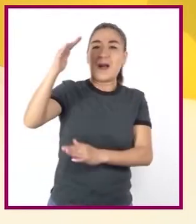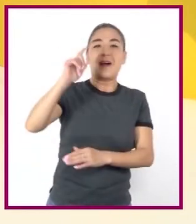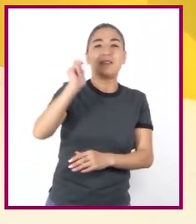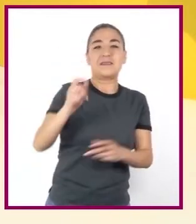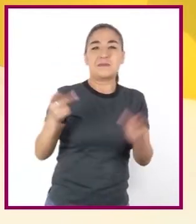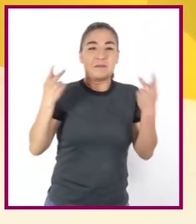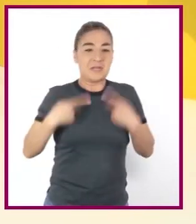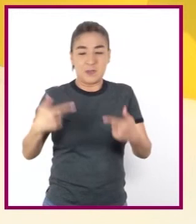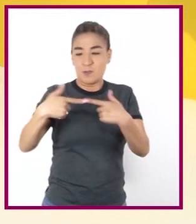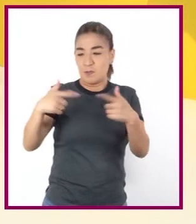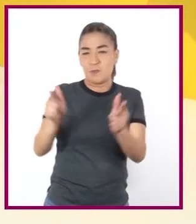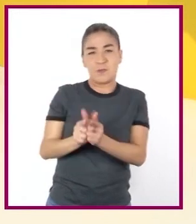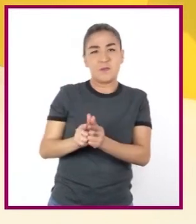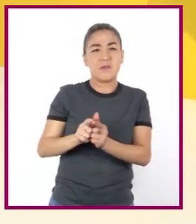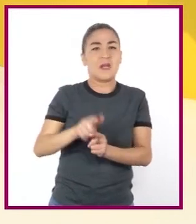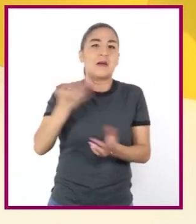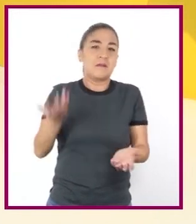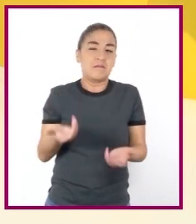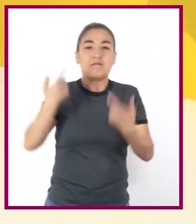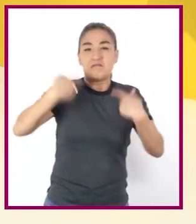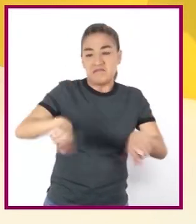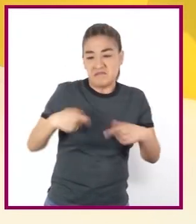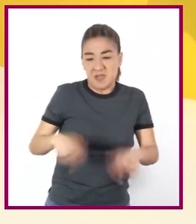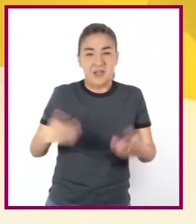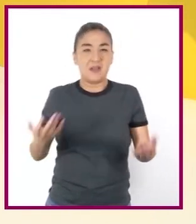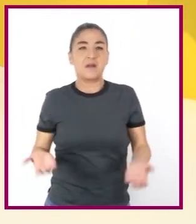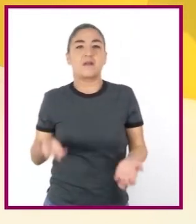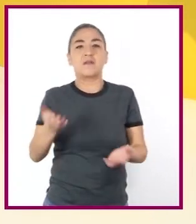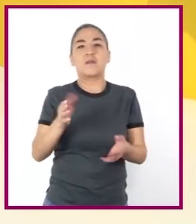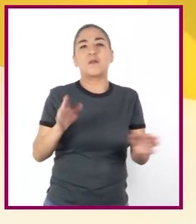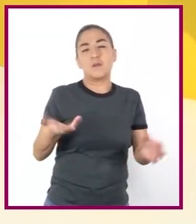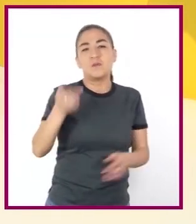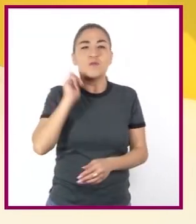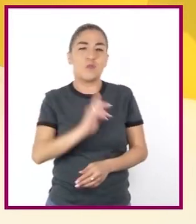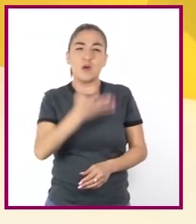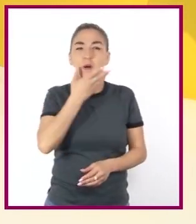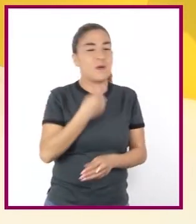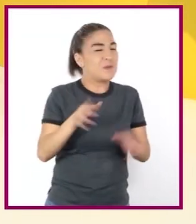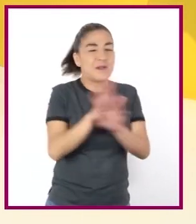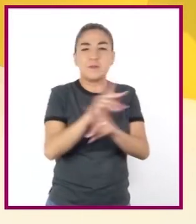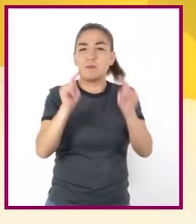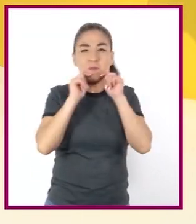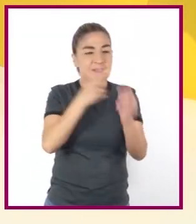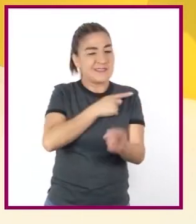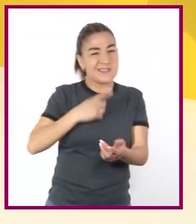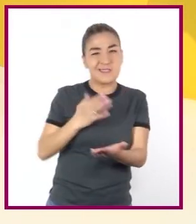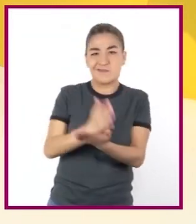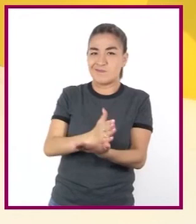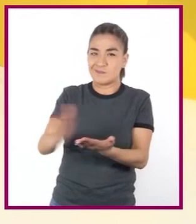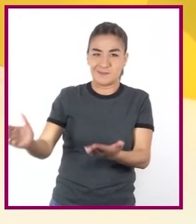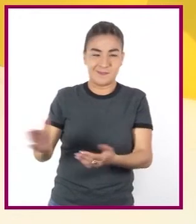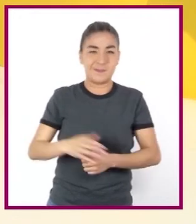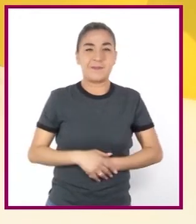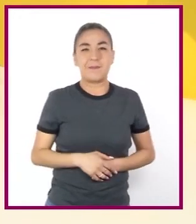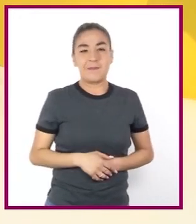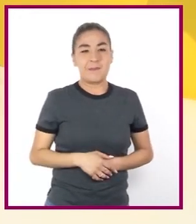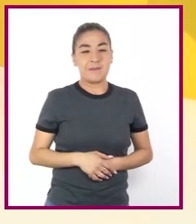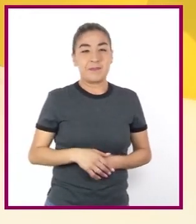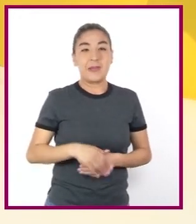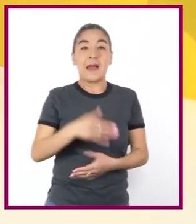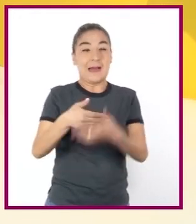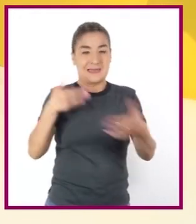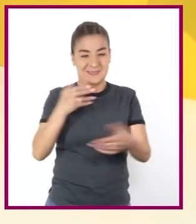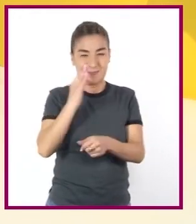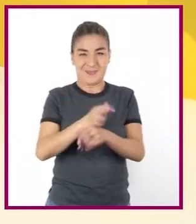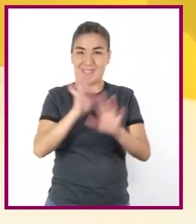de personas por clase social o género sobre otro. Antes de concluir, es